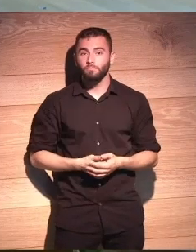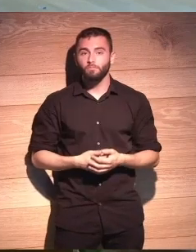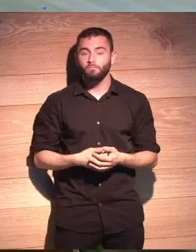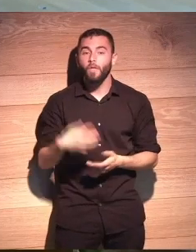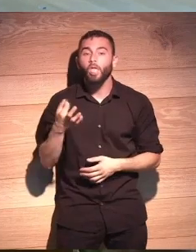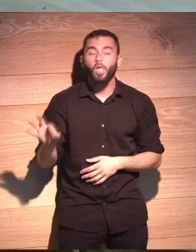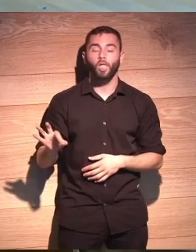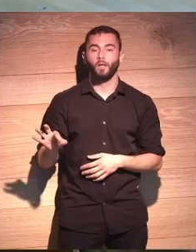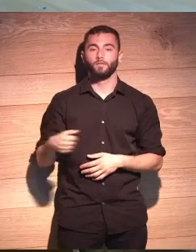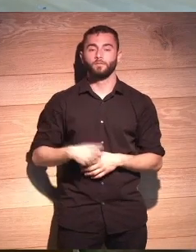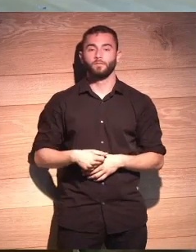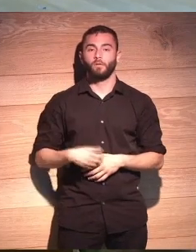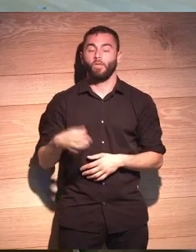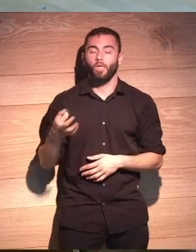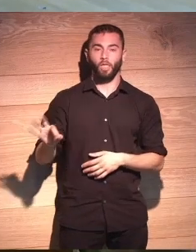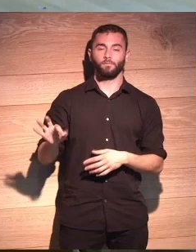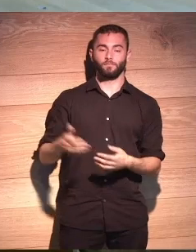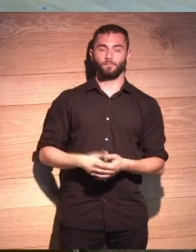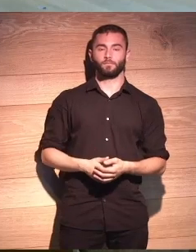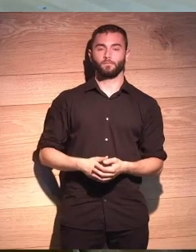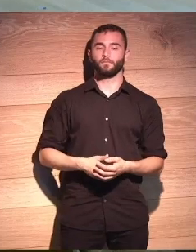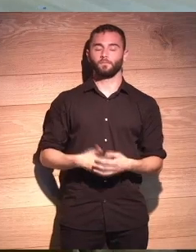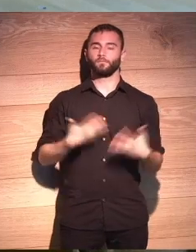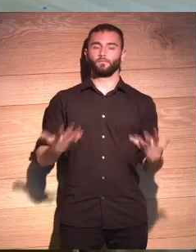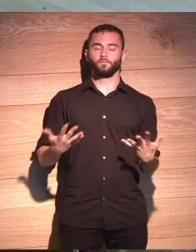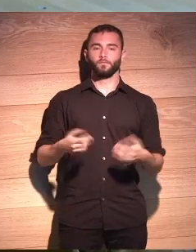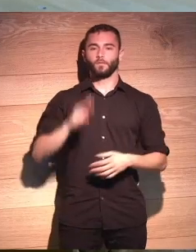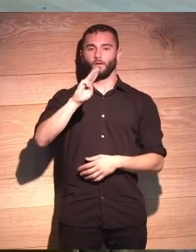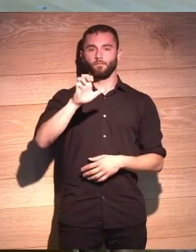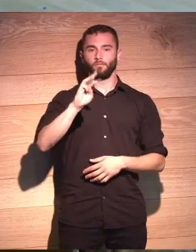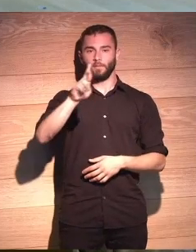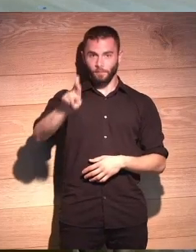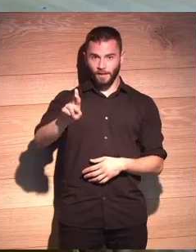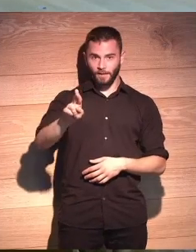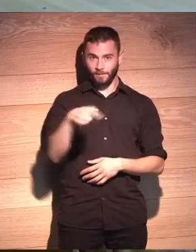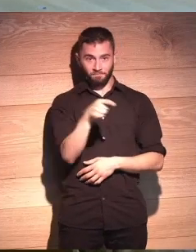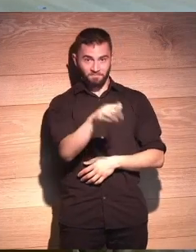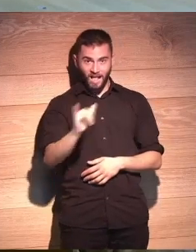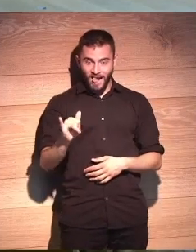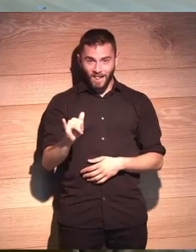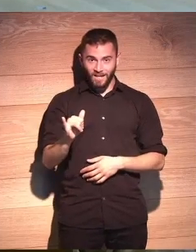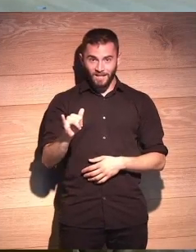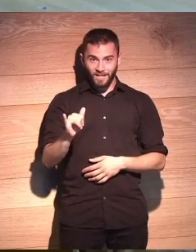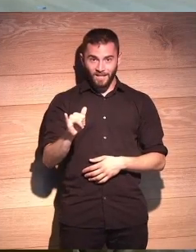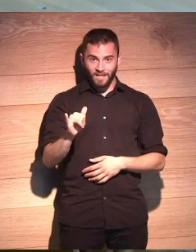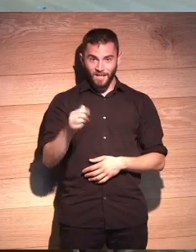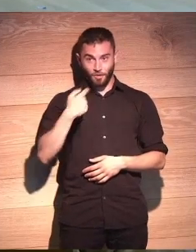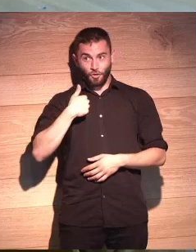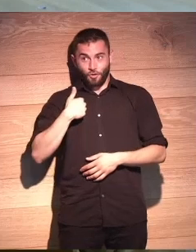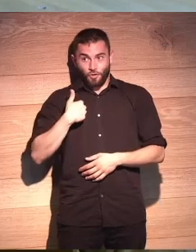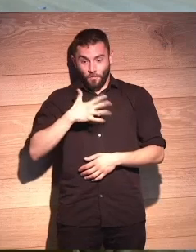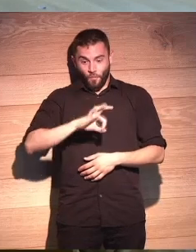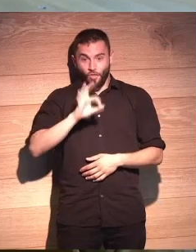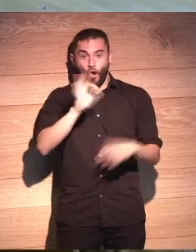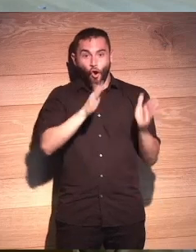ah, acabáramos. O sea, Pepper está ahí cuando podría estar yo o muchos